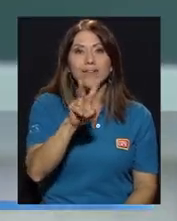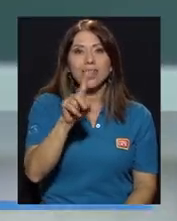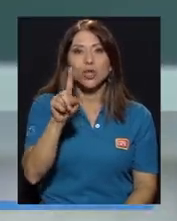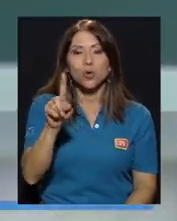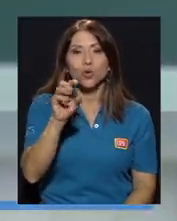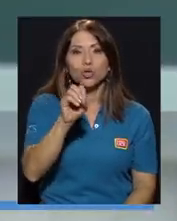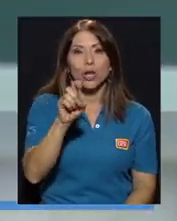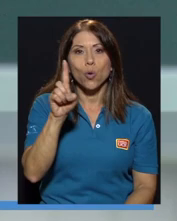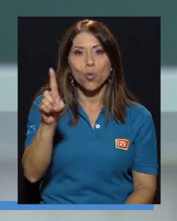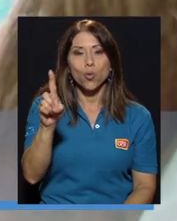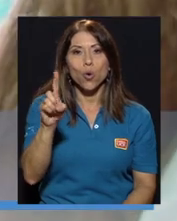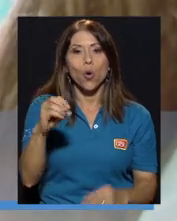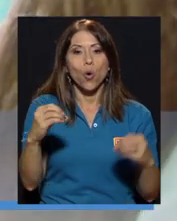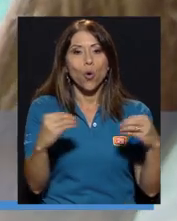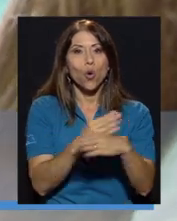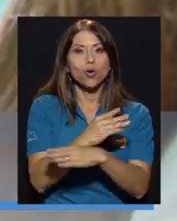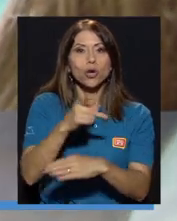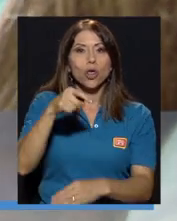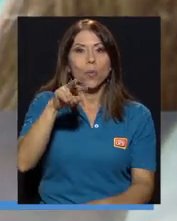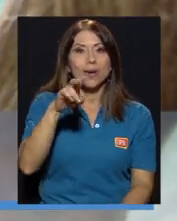2511-2101 o al correo